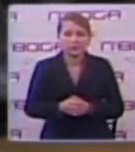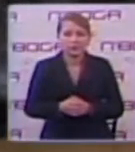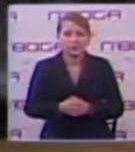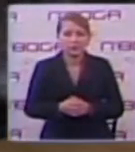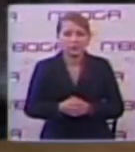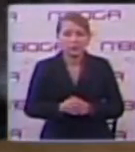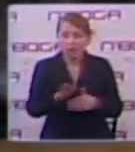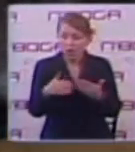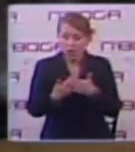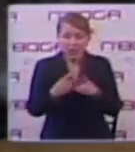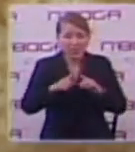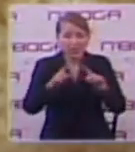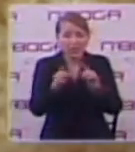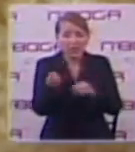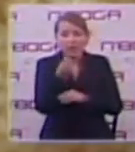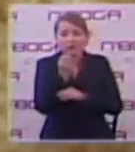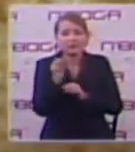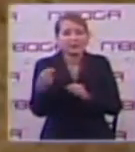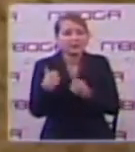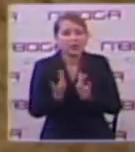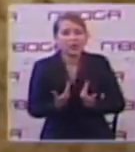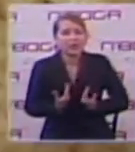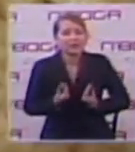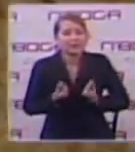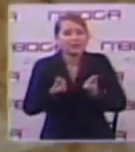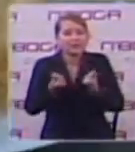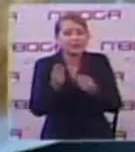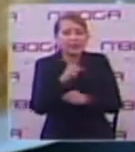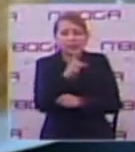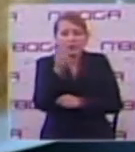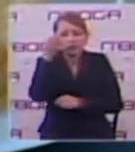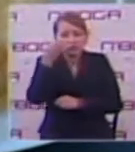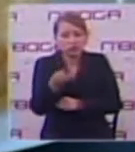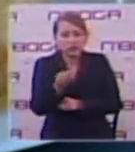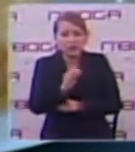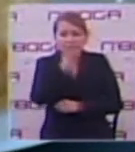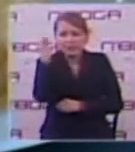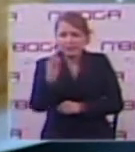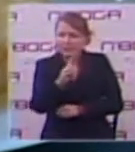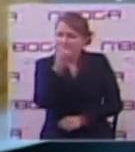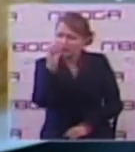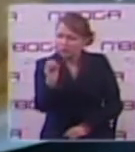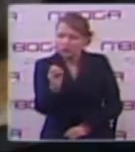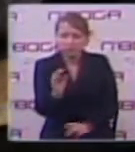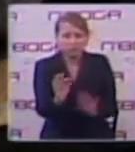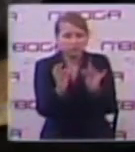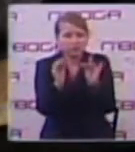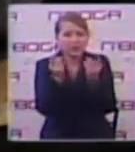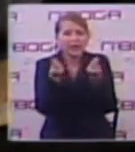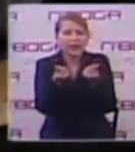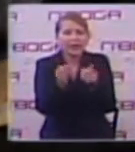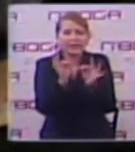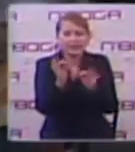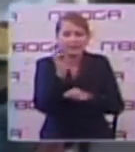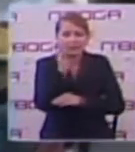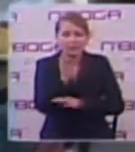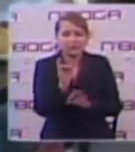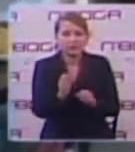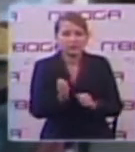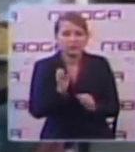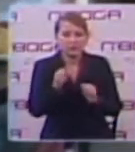ribeye, ¿sí? Tiene la calidad 100% garantizada y el peso 100% estandarizado que se